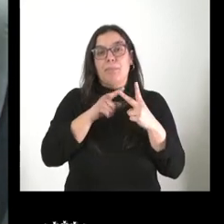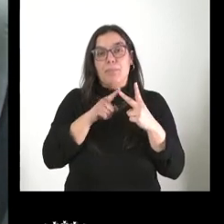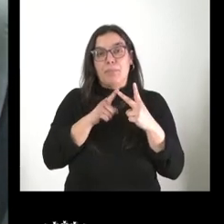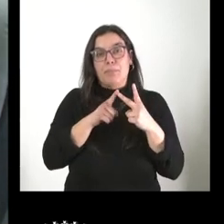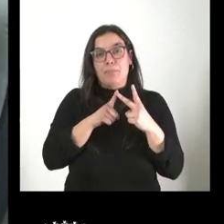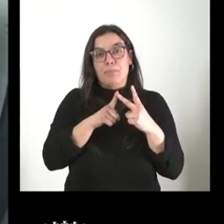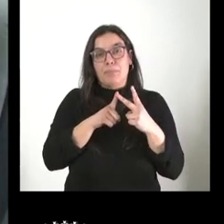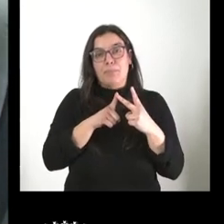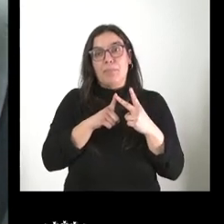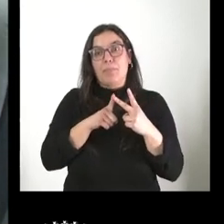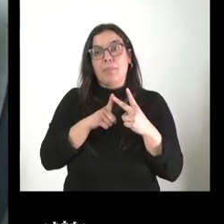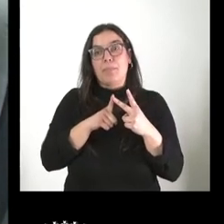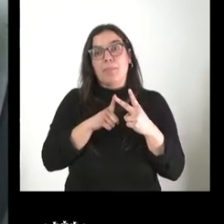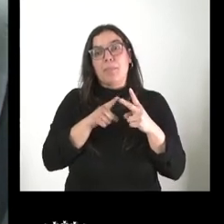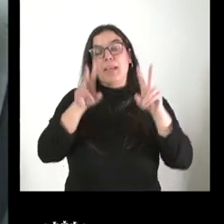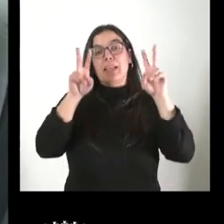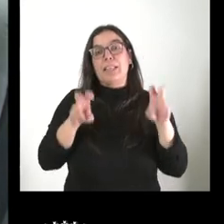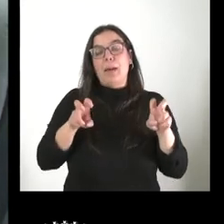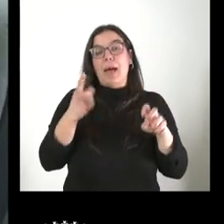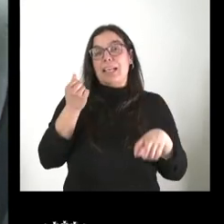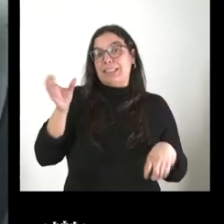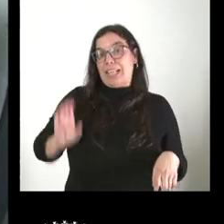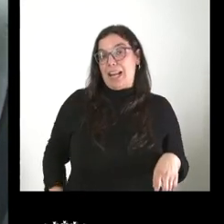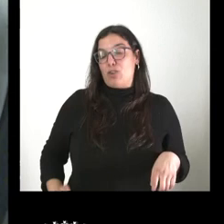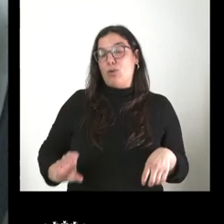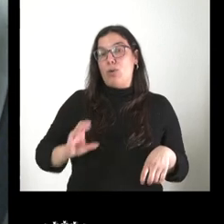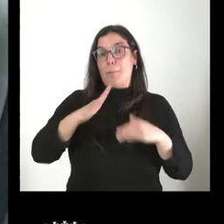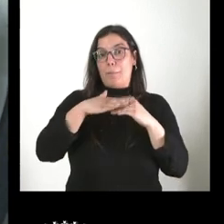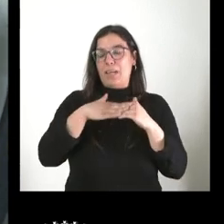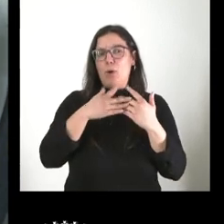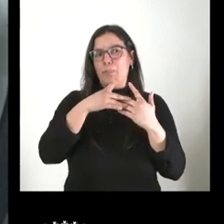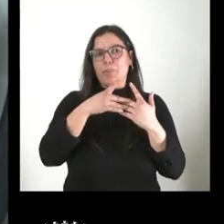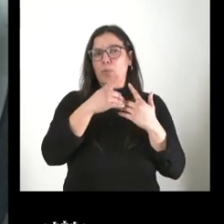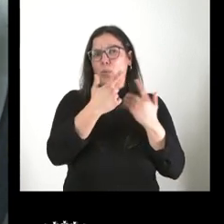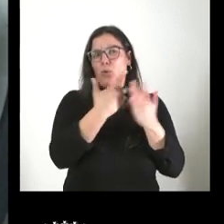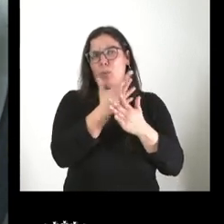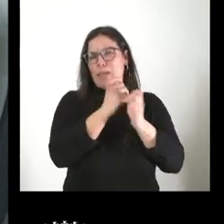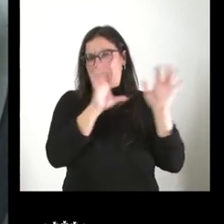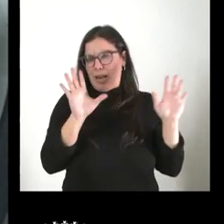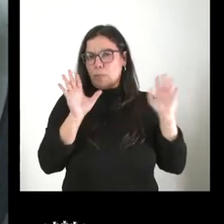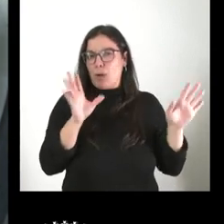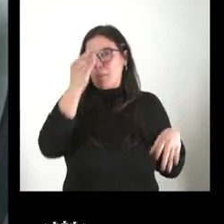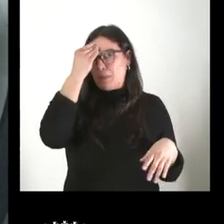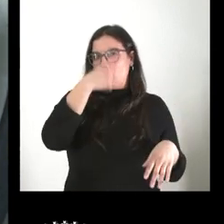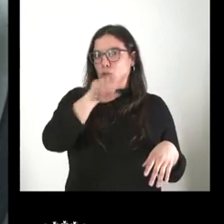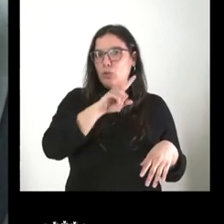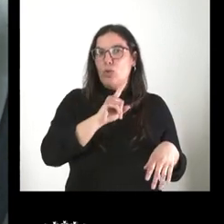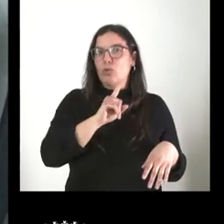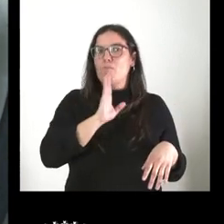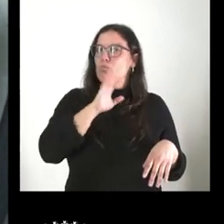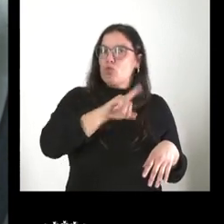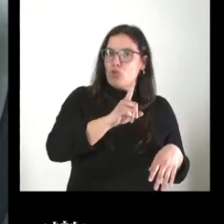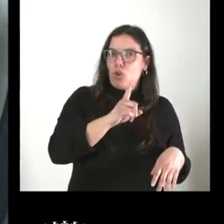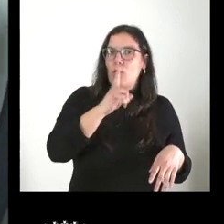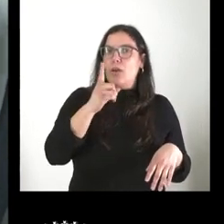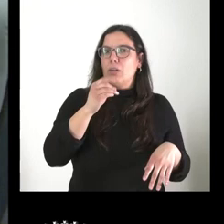al tema del salario mínimo que no acaba de decirlo muy claro pero creo que ustedes no están de acuerdo con la subida del